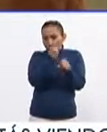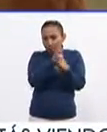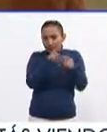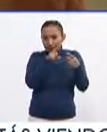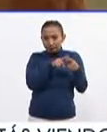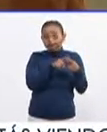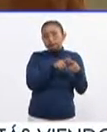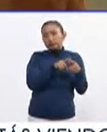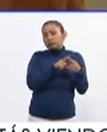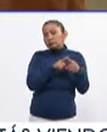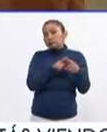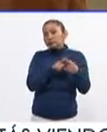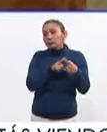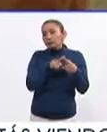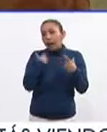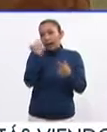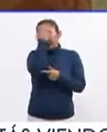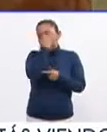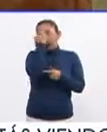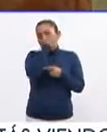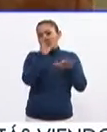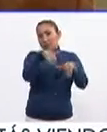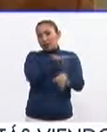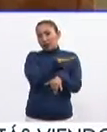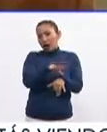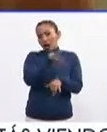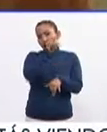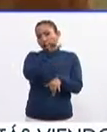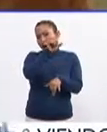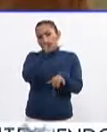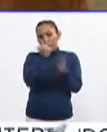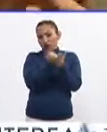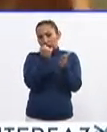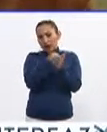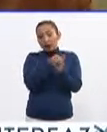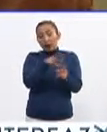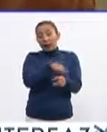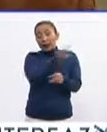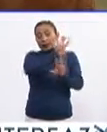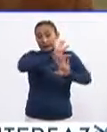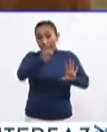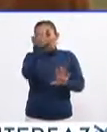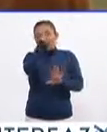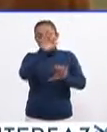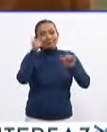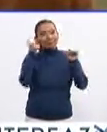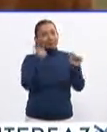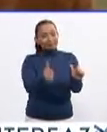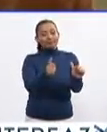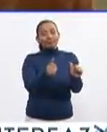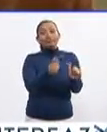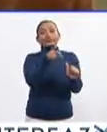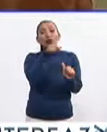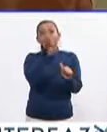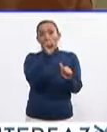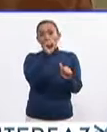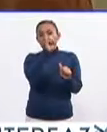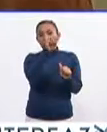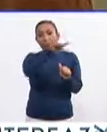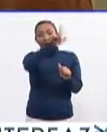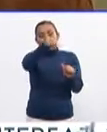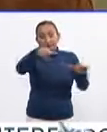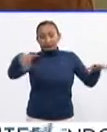primero pasar el examen general de la UNAM, y una vez que se pasa ese examen general de